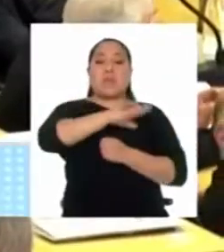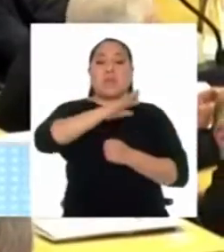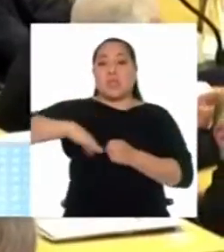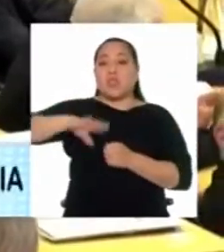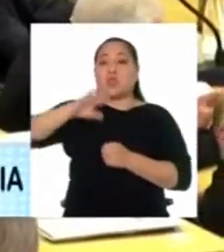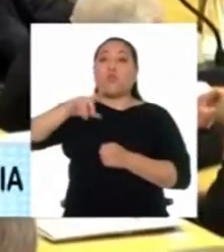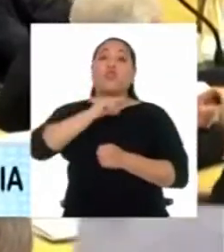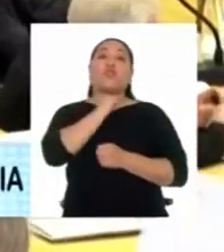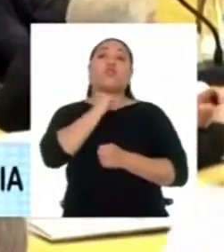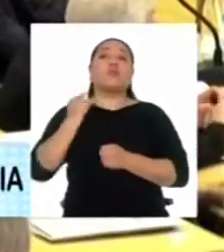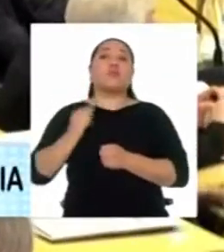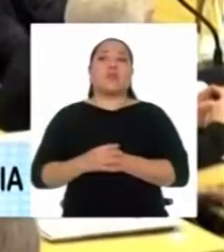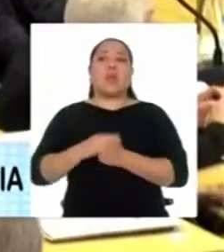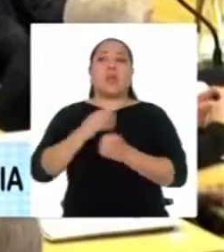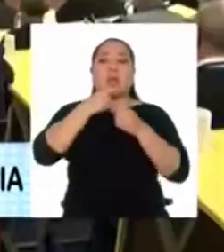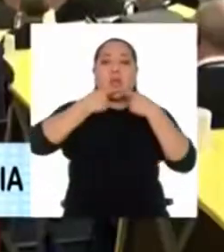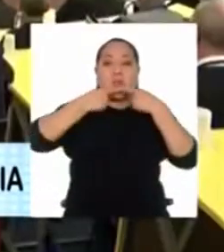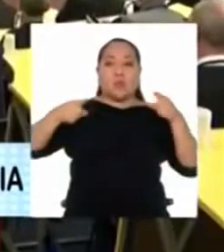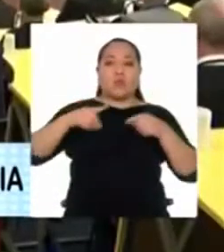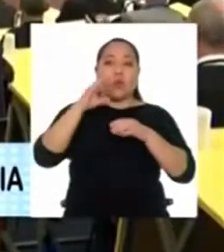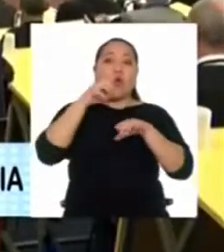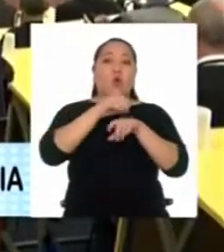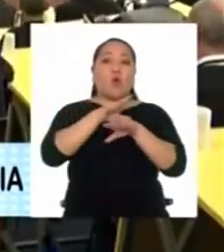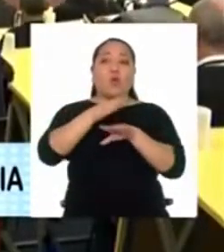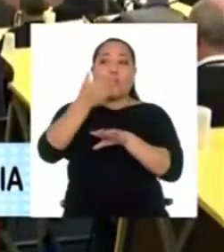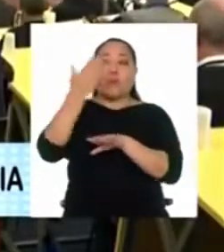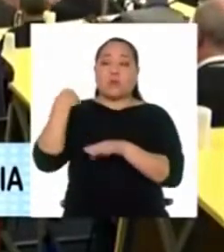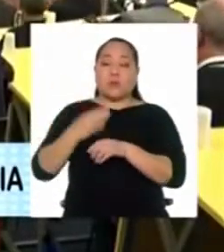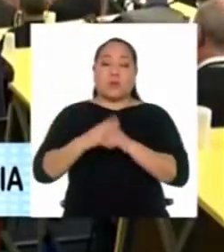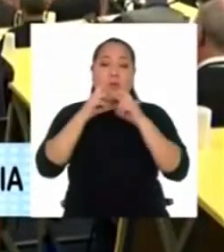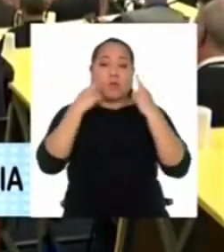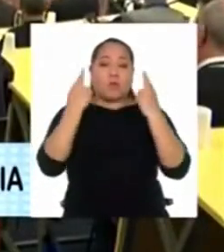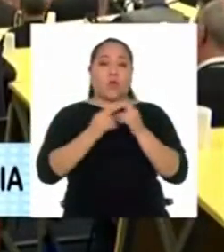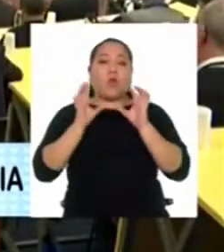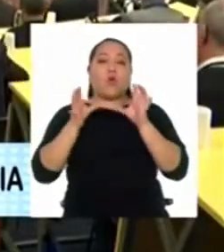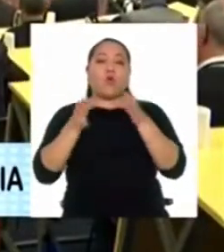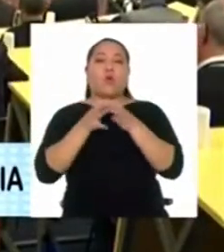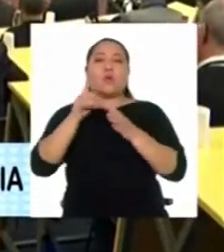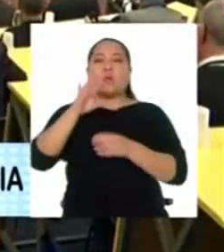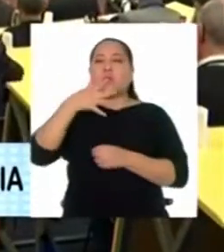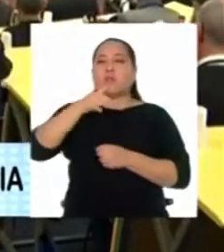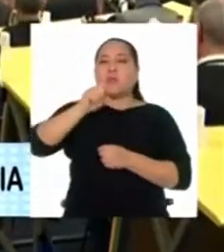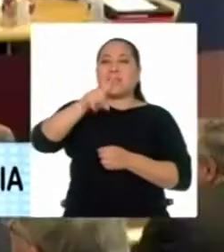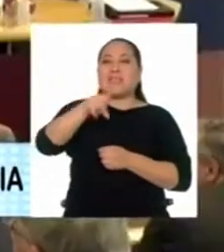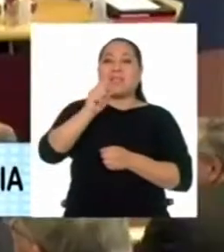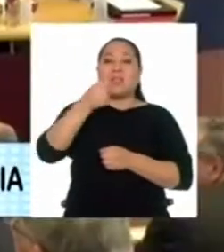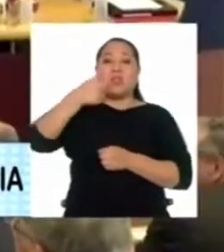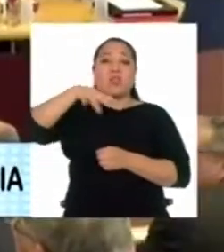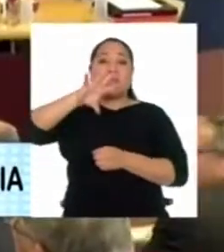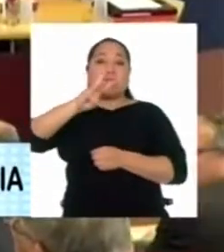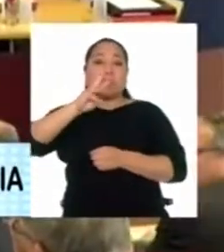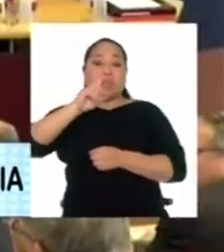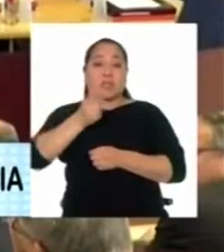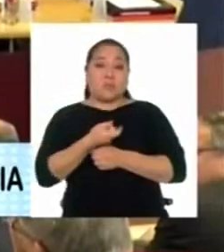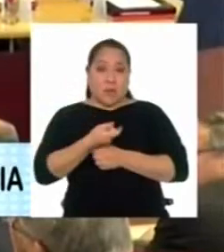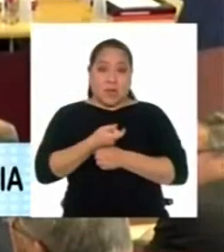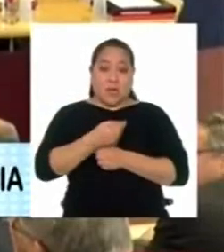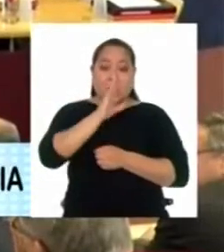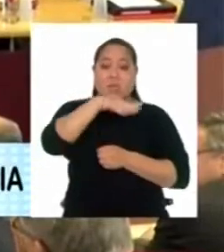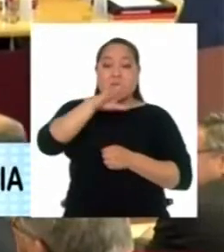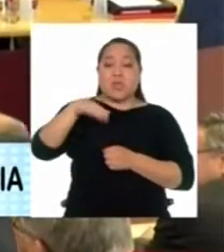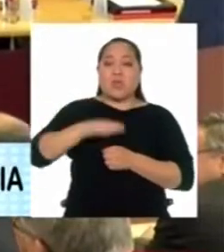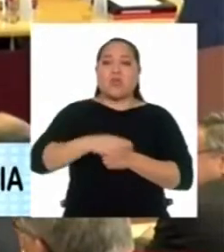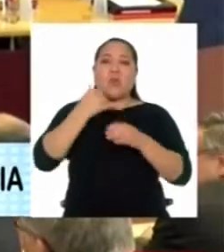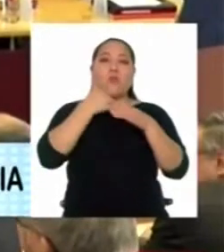El anuncio se da luego que en octubre pasado un informe independiente estimó que unos 216.000 menores fueron víctimas de